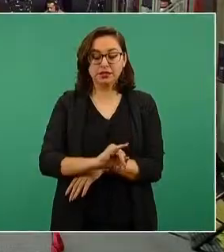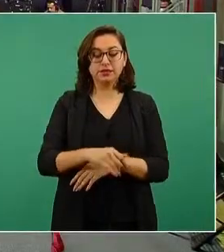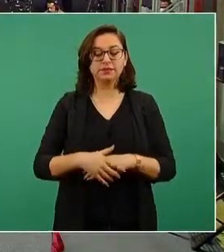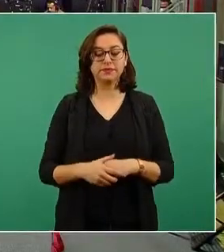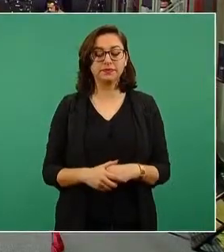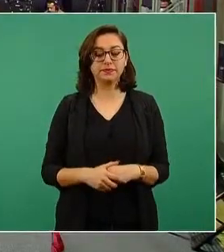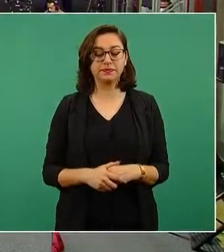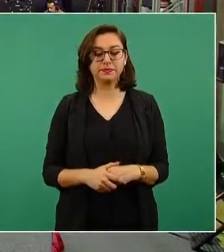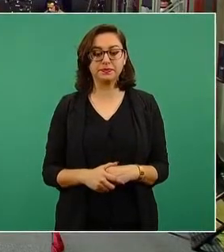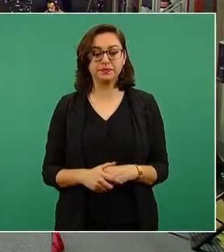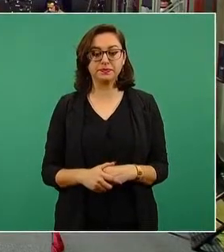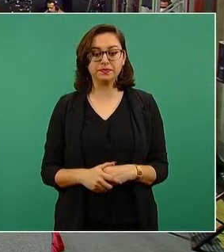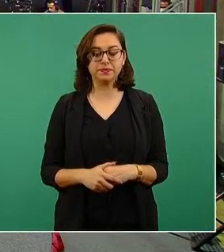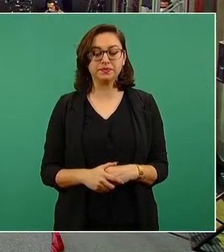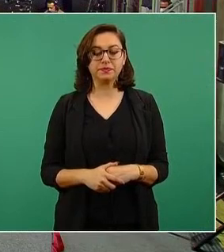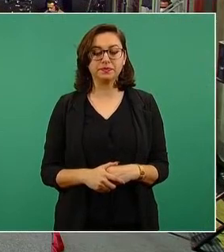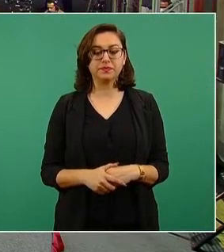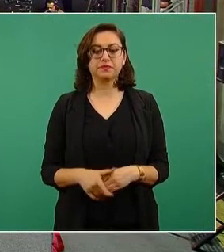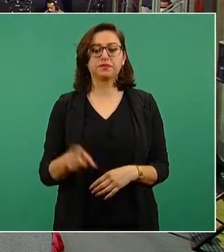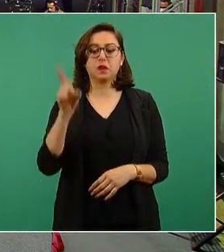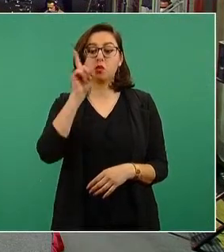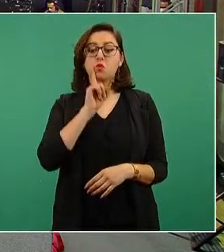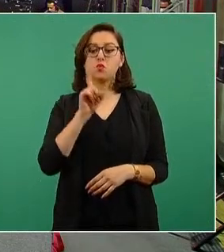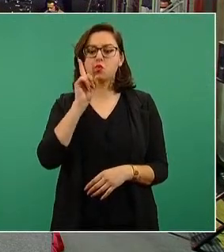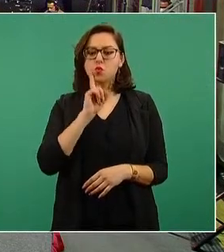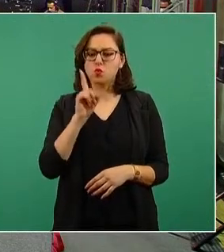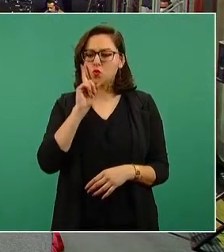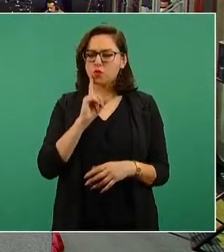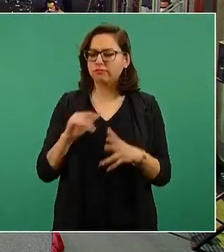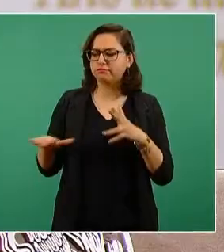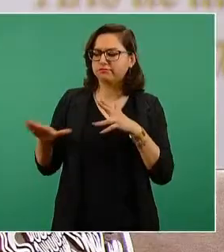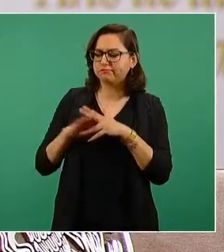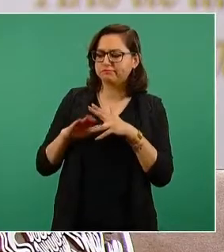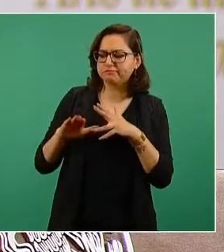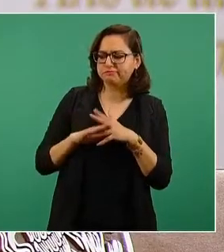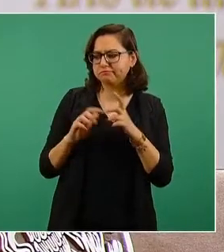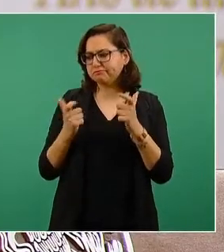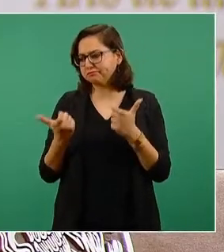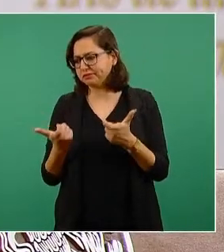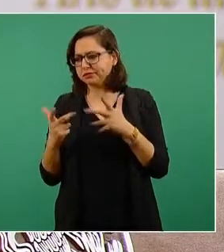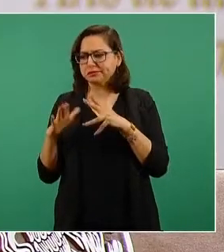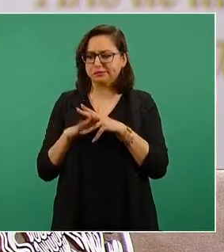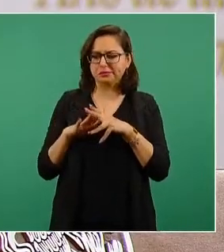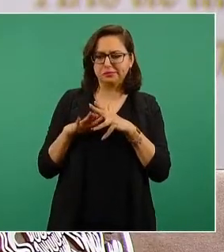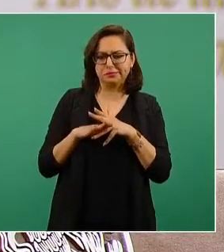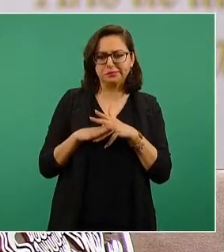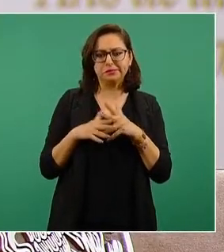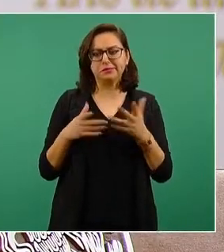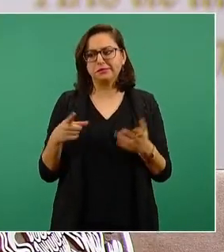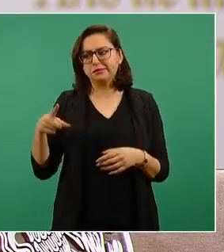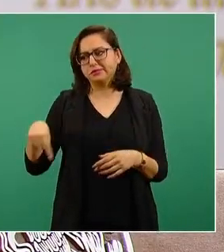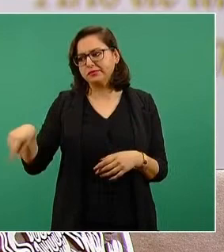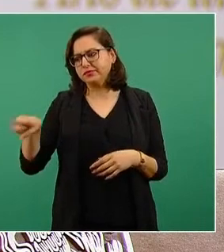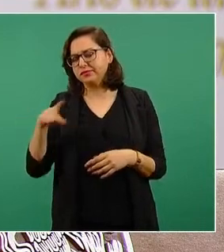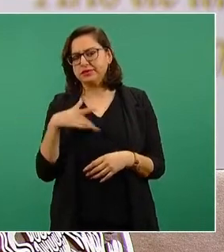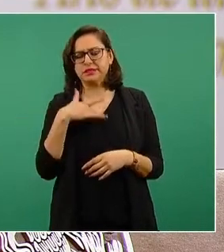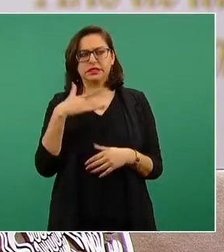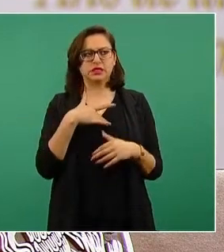Las mujeres de clase media no tienen que vivir en la